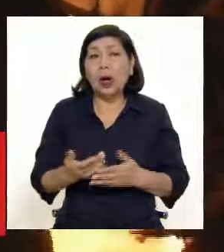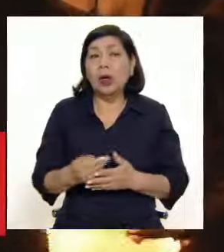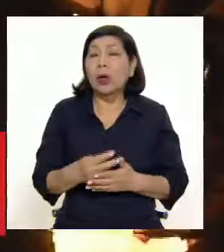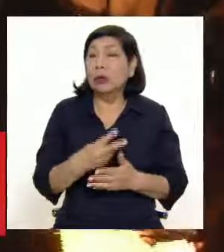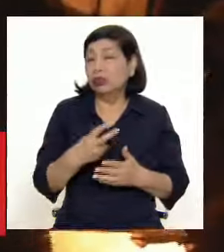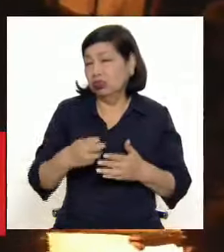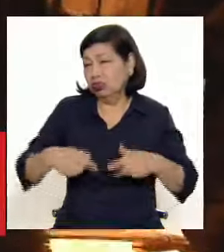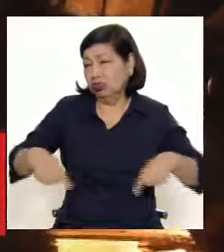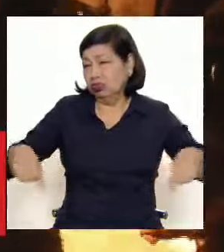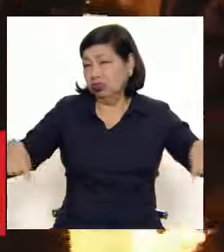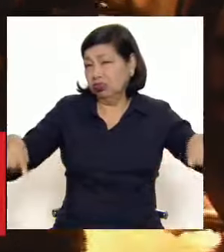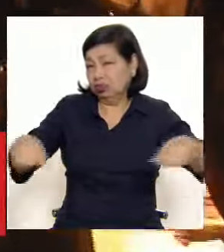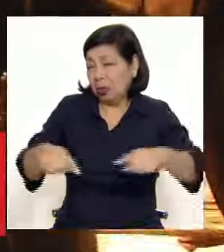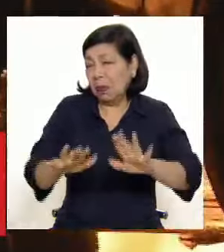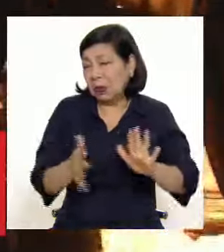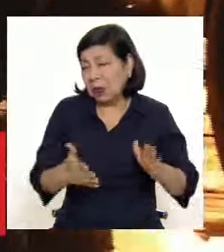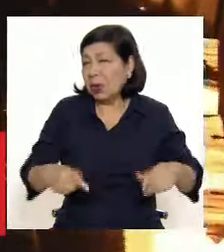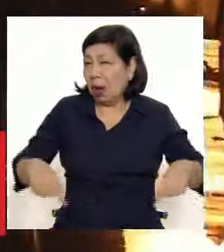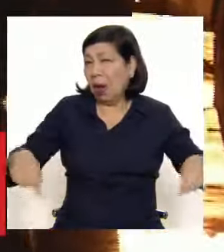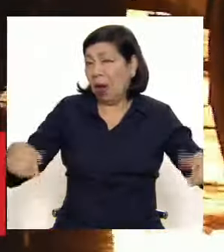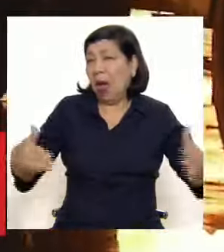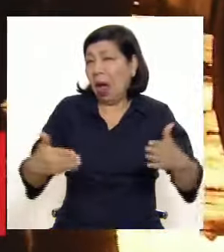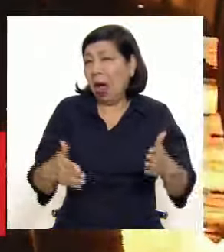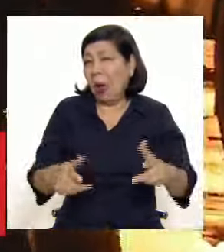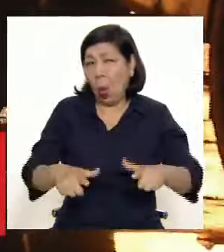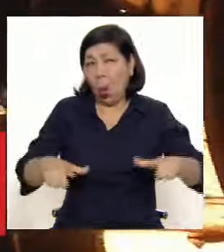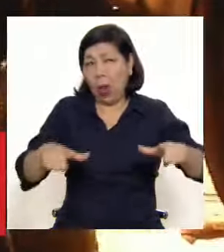200 metros cuadrados aproximadamente.